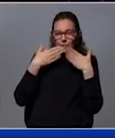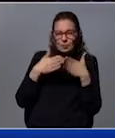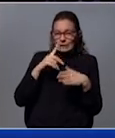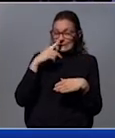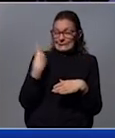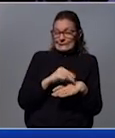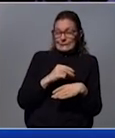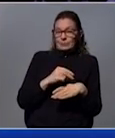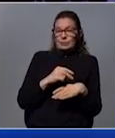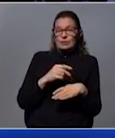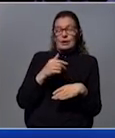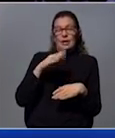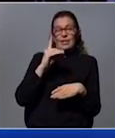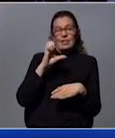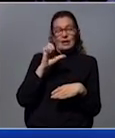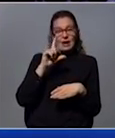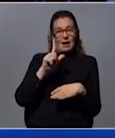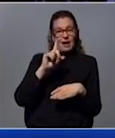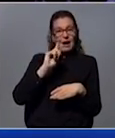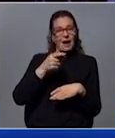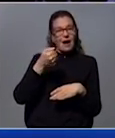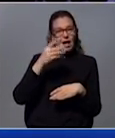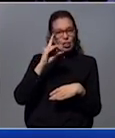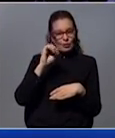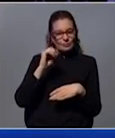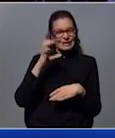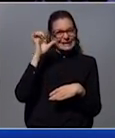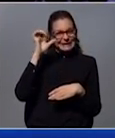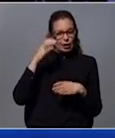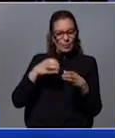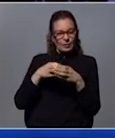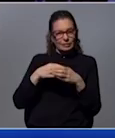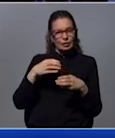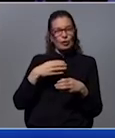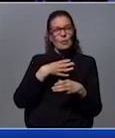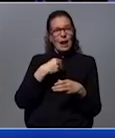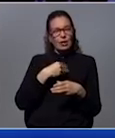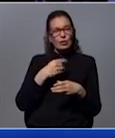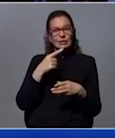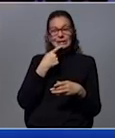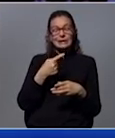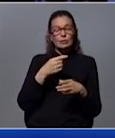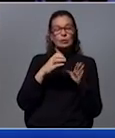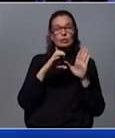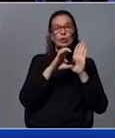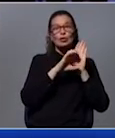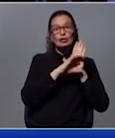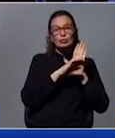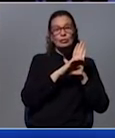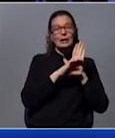álvaro delgado senador del partido nacional dijo aquí que más allá de su postura con respecto a este proyecto de reforma constitucional